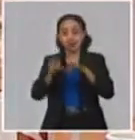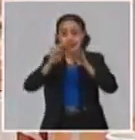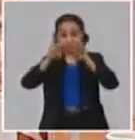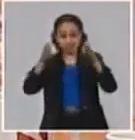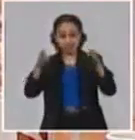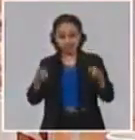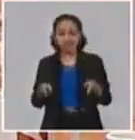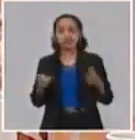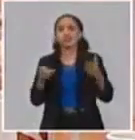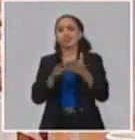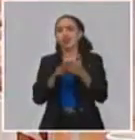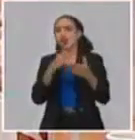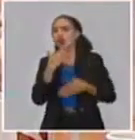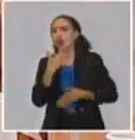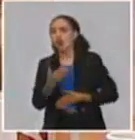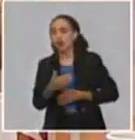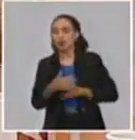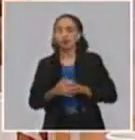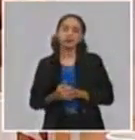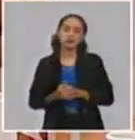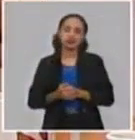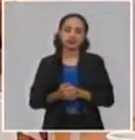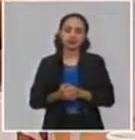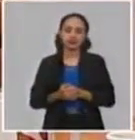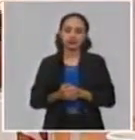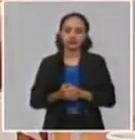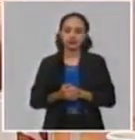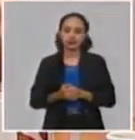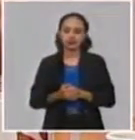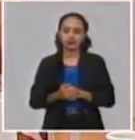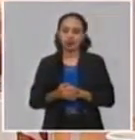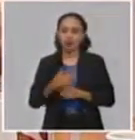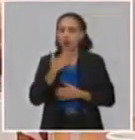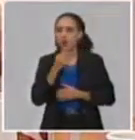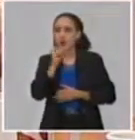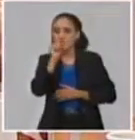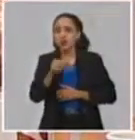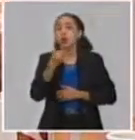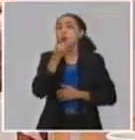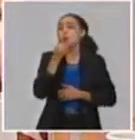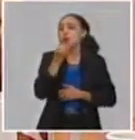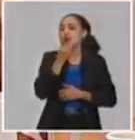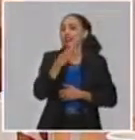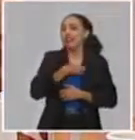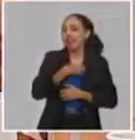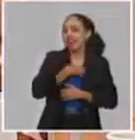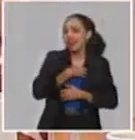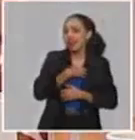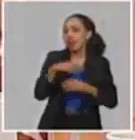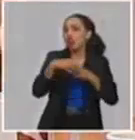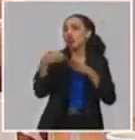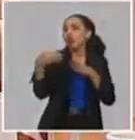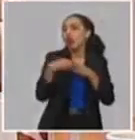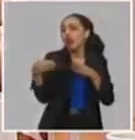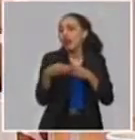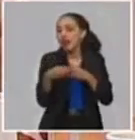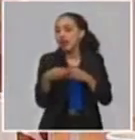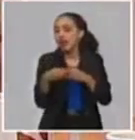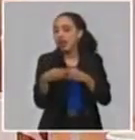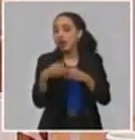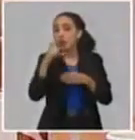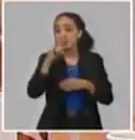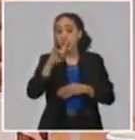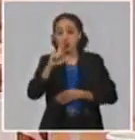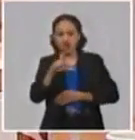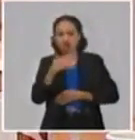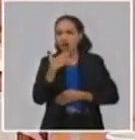van a ir surtiendo de dólares o de moneda convertible esas cuentas, por las